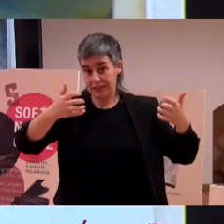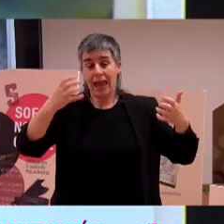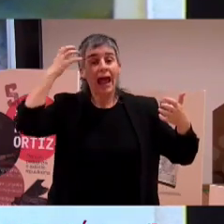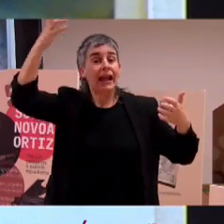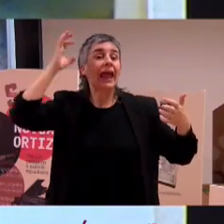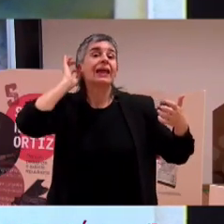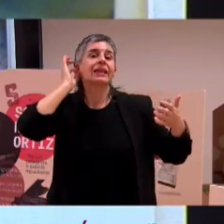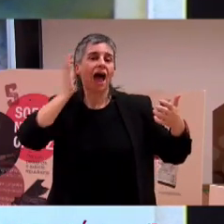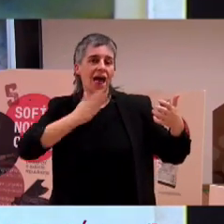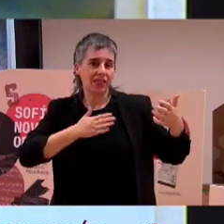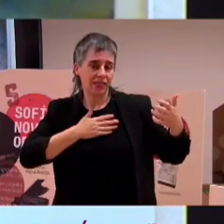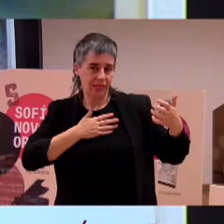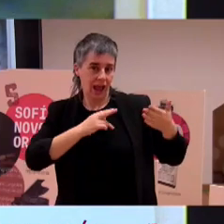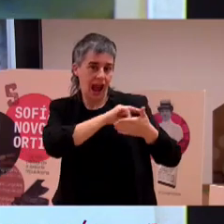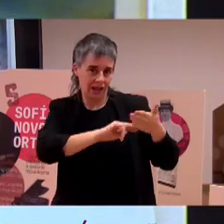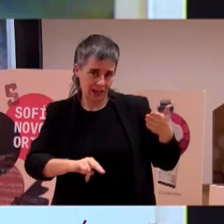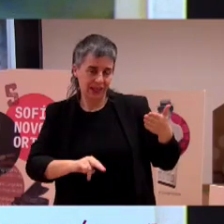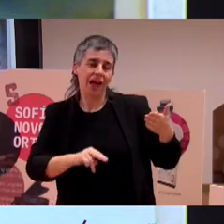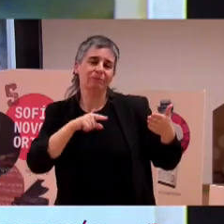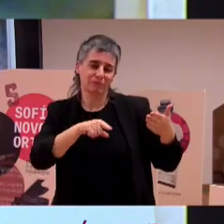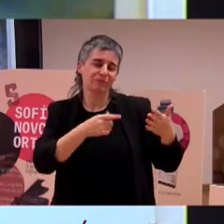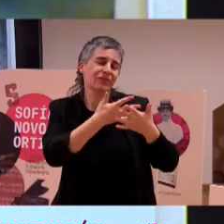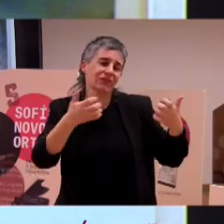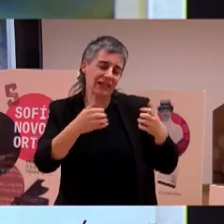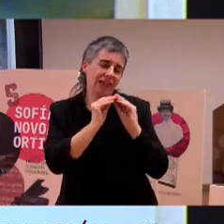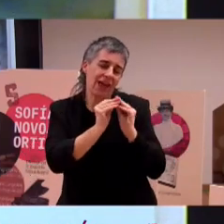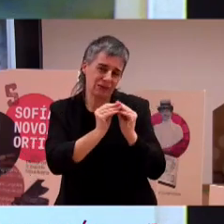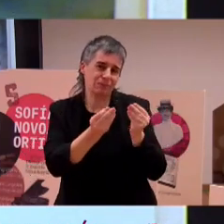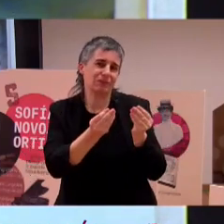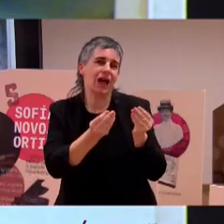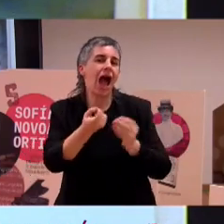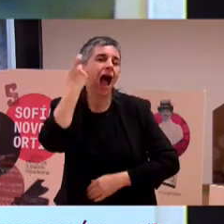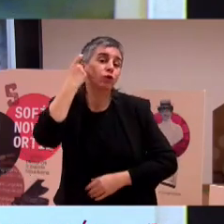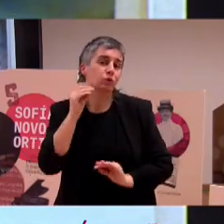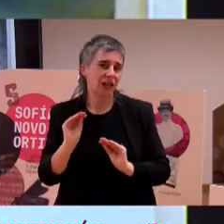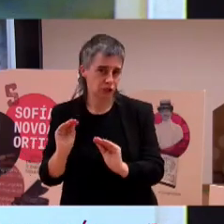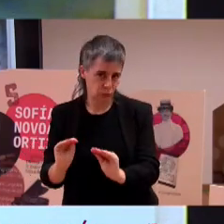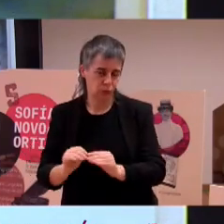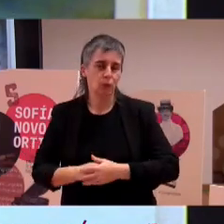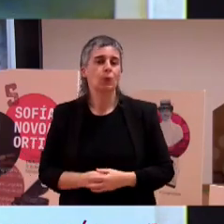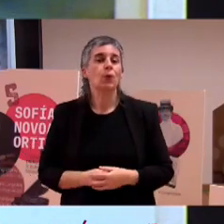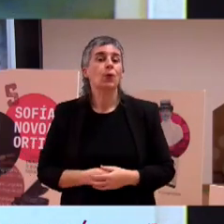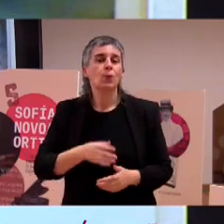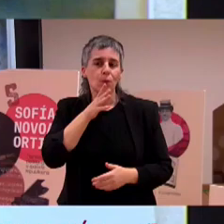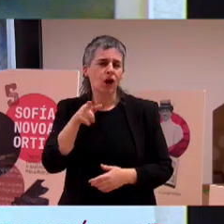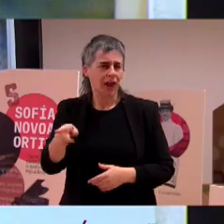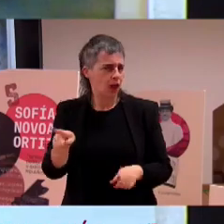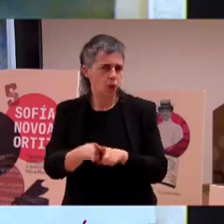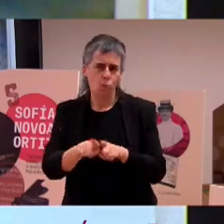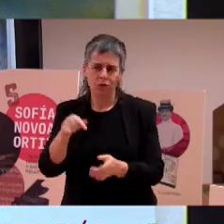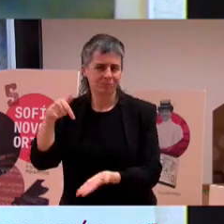alumnas, non? Porque ela tiña a ben sempre reivindicar a cultura galega,